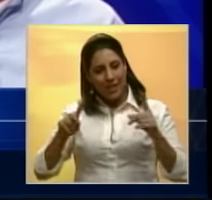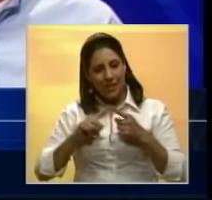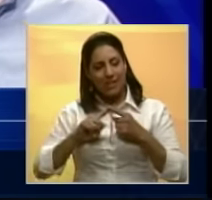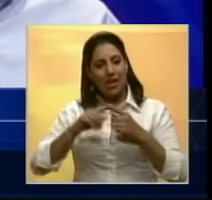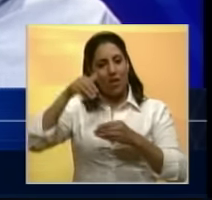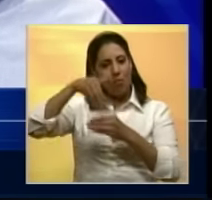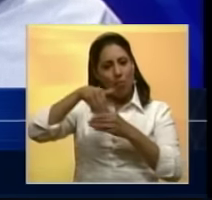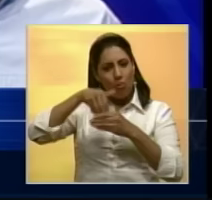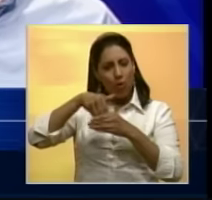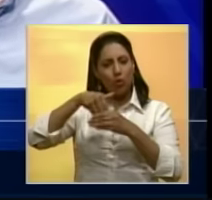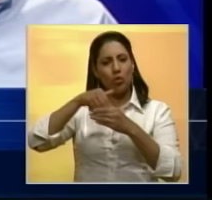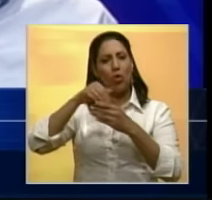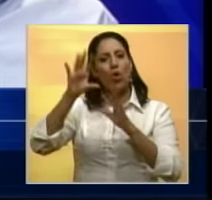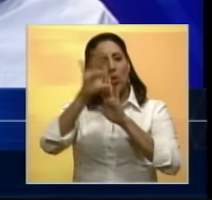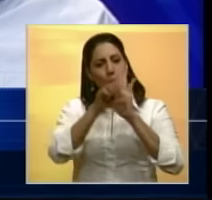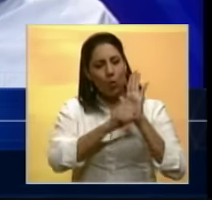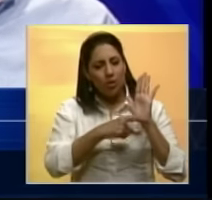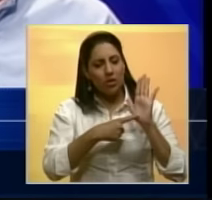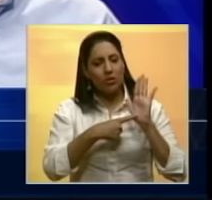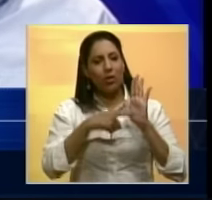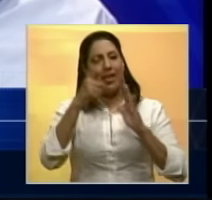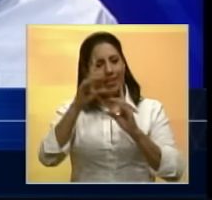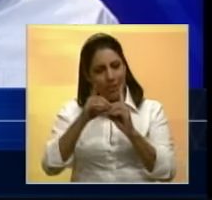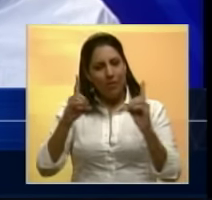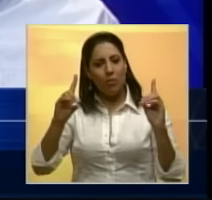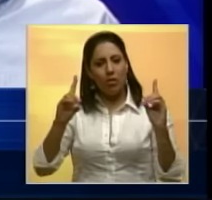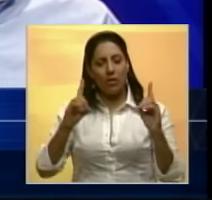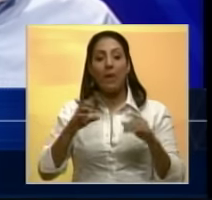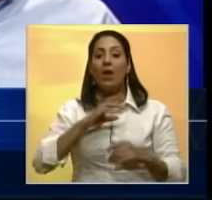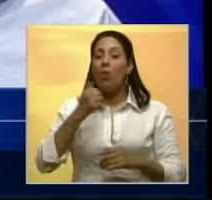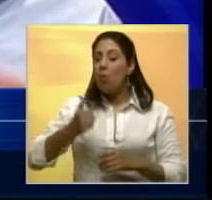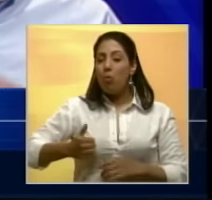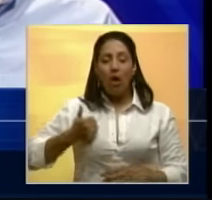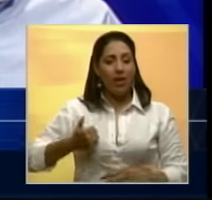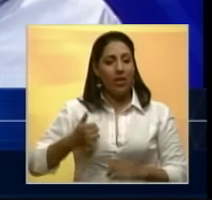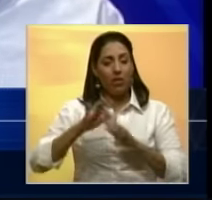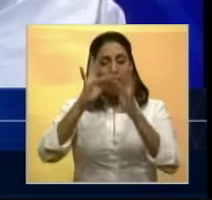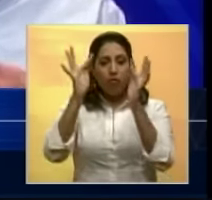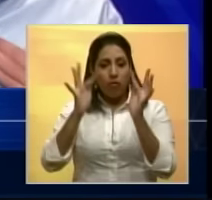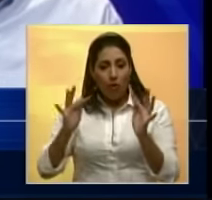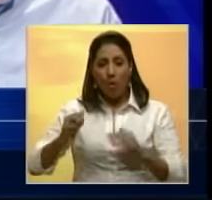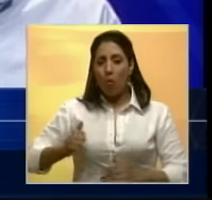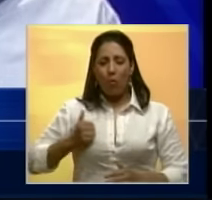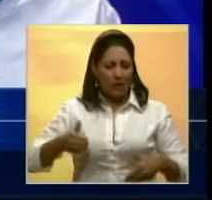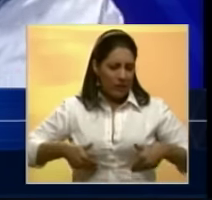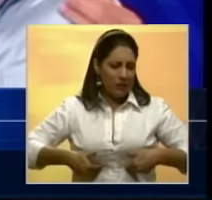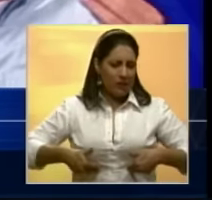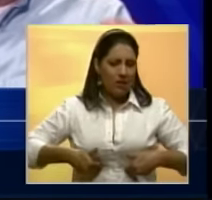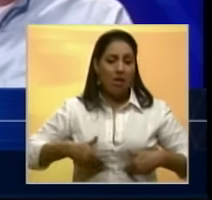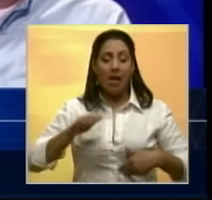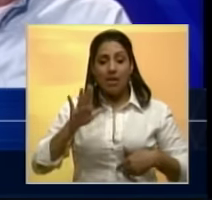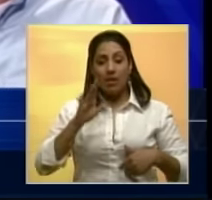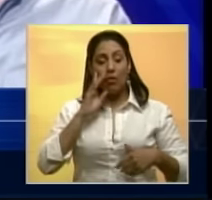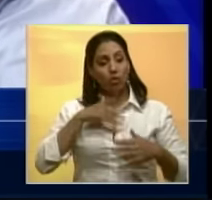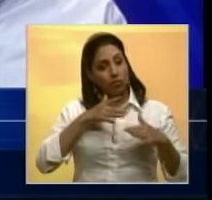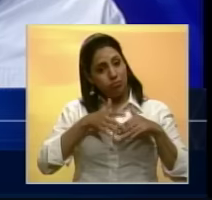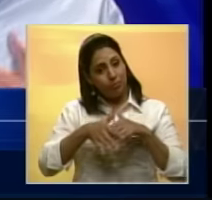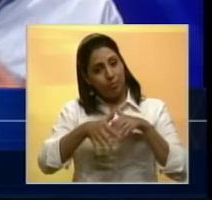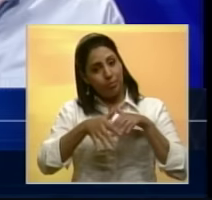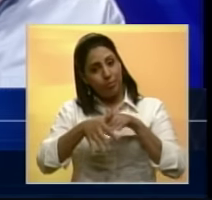electoral, constitucional y democrática. Y cualquier mecanismo, cualquier esfuerzo. Así como hoy